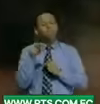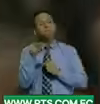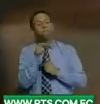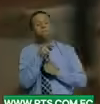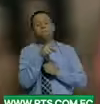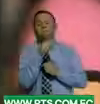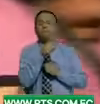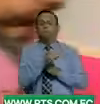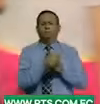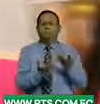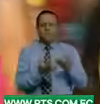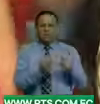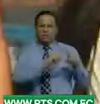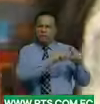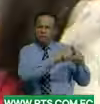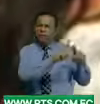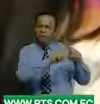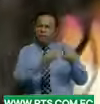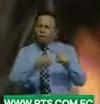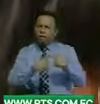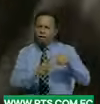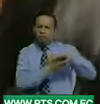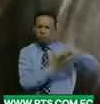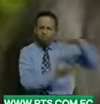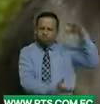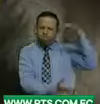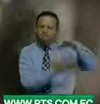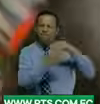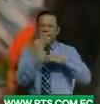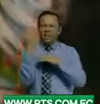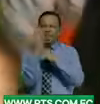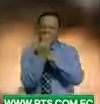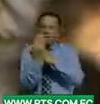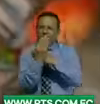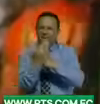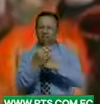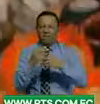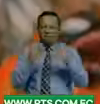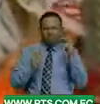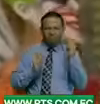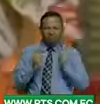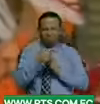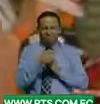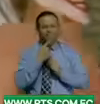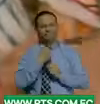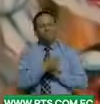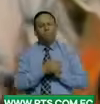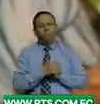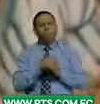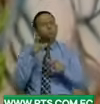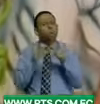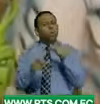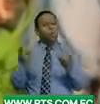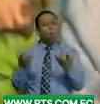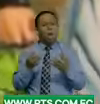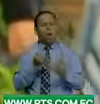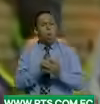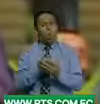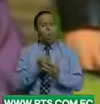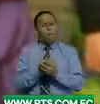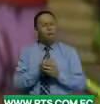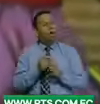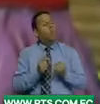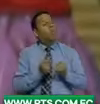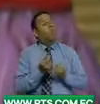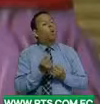también de que hay una colección de los personajes de Dragon Ball Z y la gente está llevando, cotizando sobre